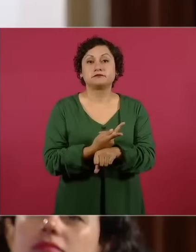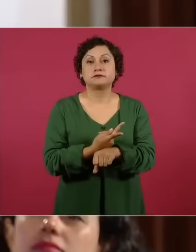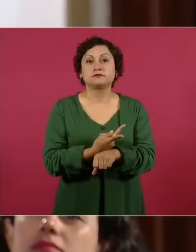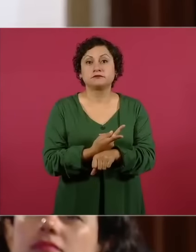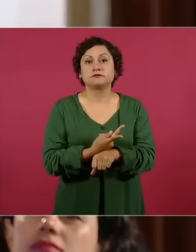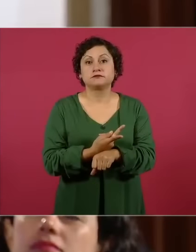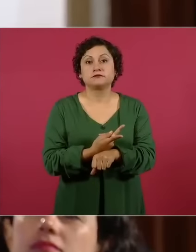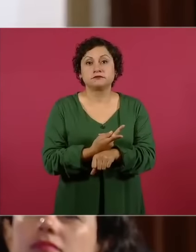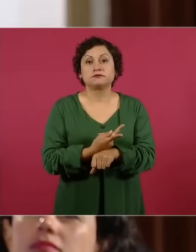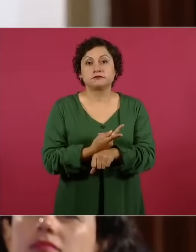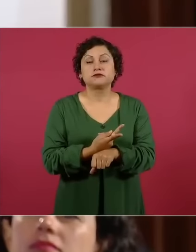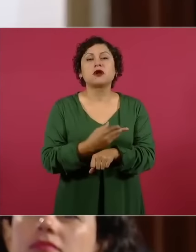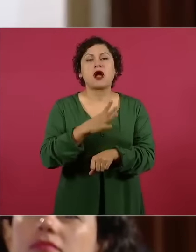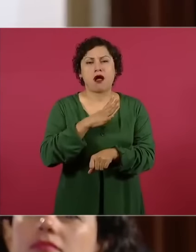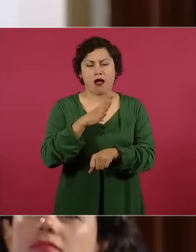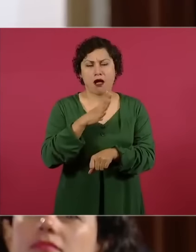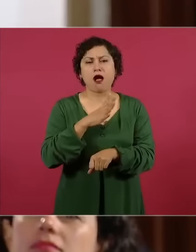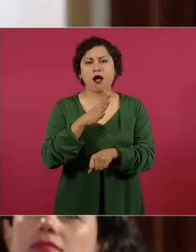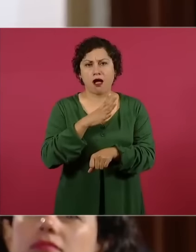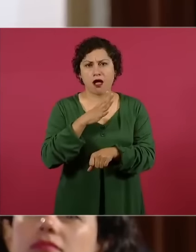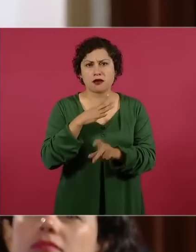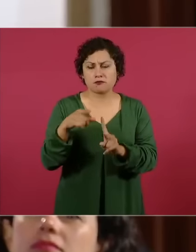hay un margen